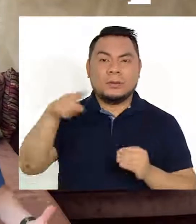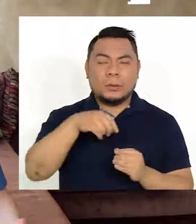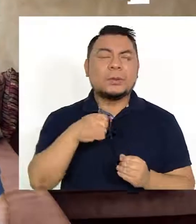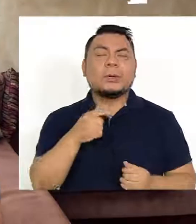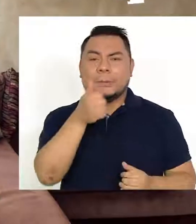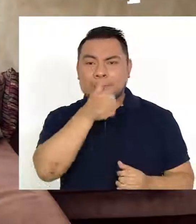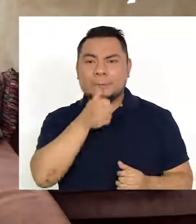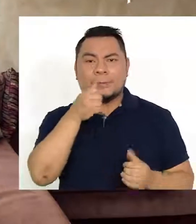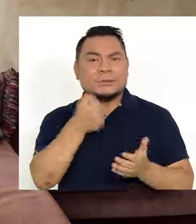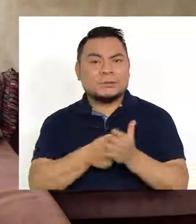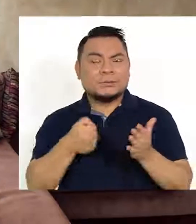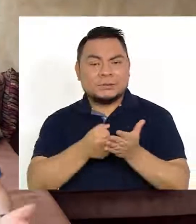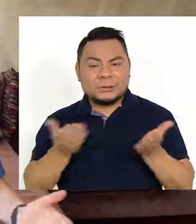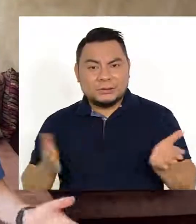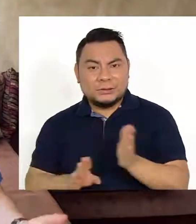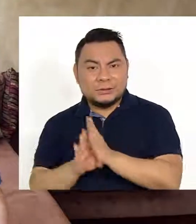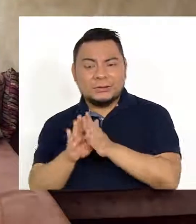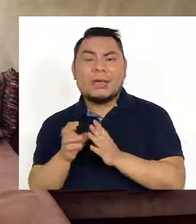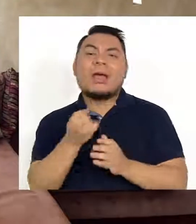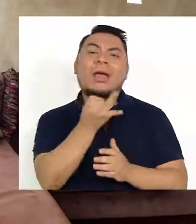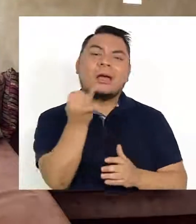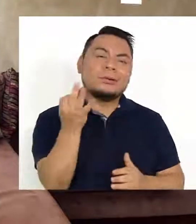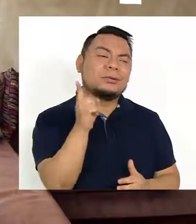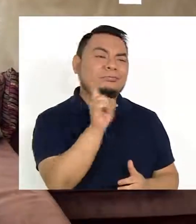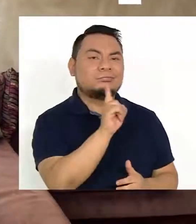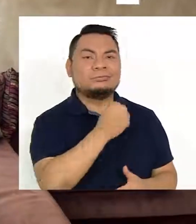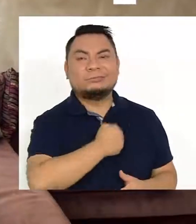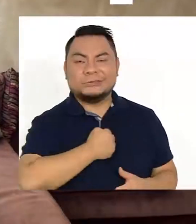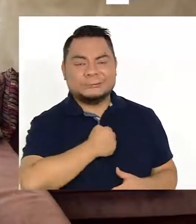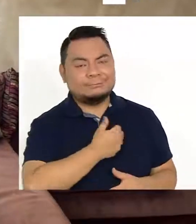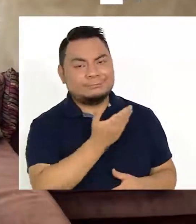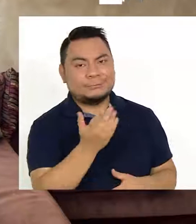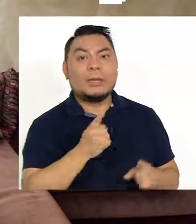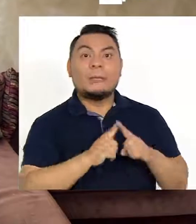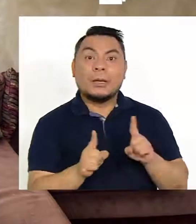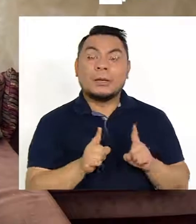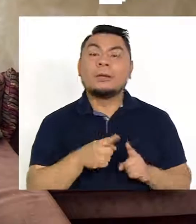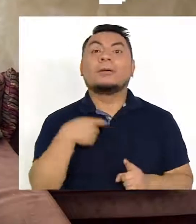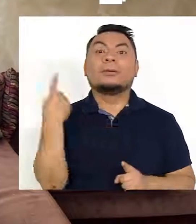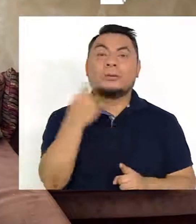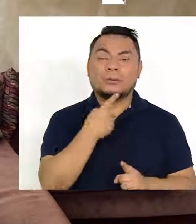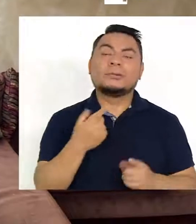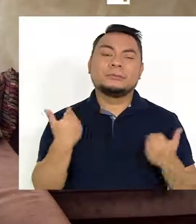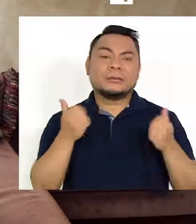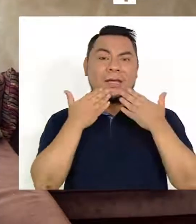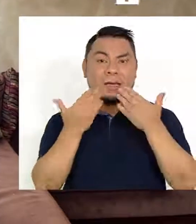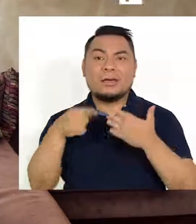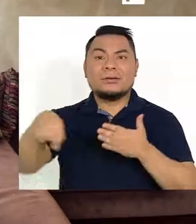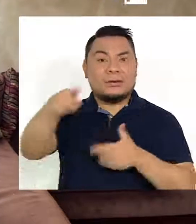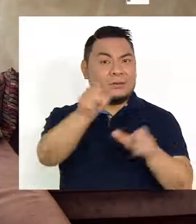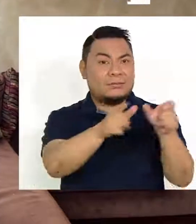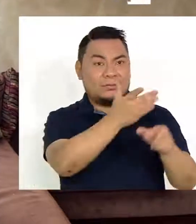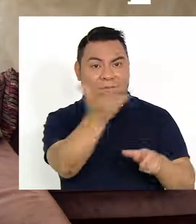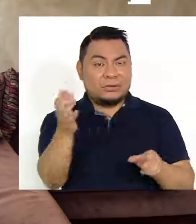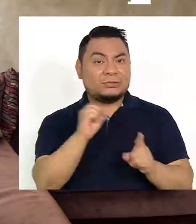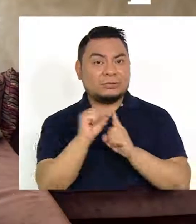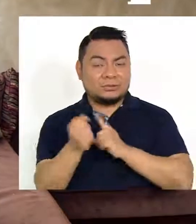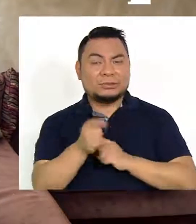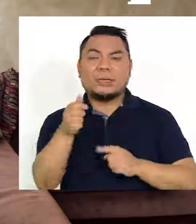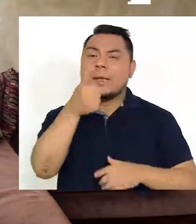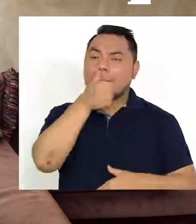embargo, muchos hemos salido adelante, muchos lamentablemente no. Y bueno, agradecemos nosotros a la sociedad por haber